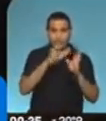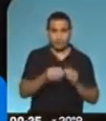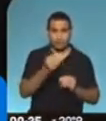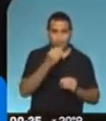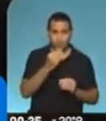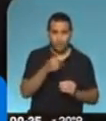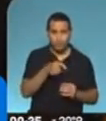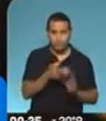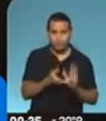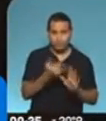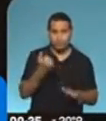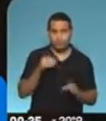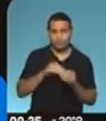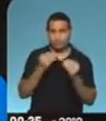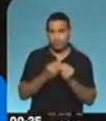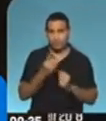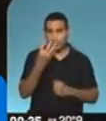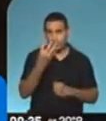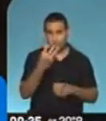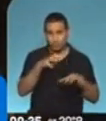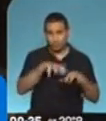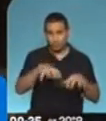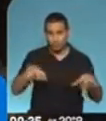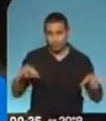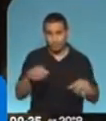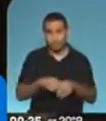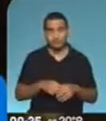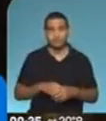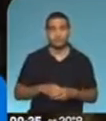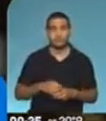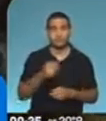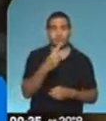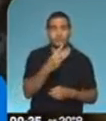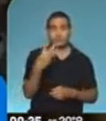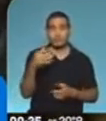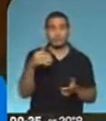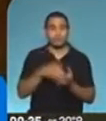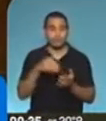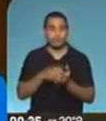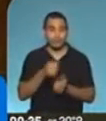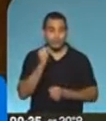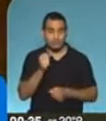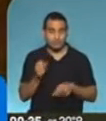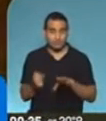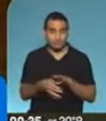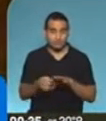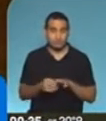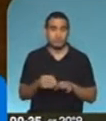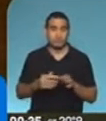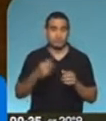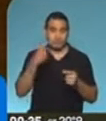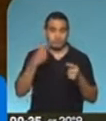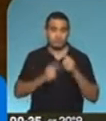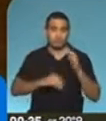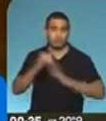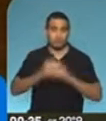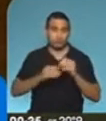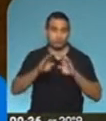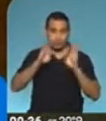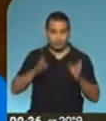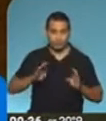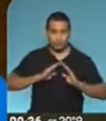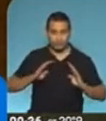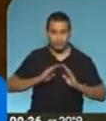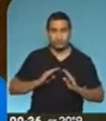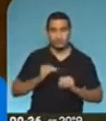uno de los cuatro de la ciudad que es autogestionado, y 24 millones de pesos que tenemos ahorrado para construir un gimnasio. Hace tres semanas que pedimos que la ministra